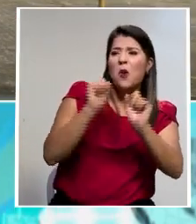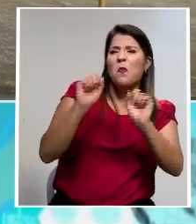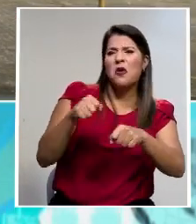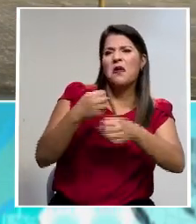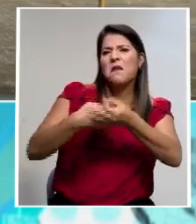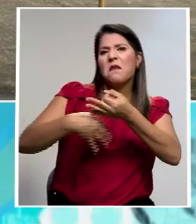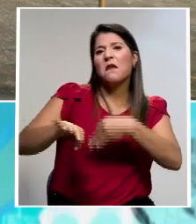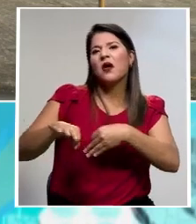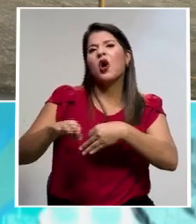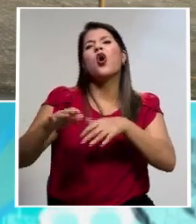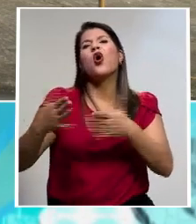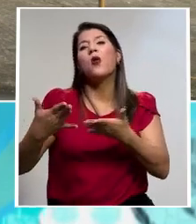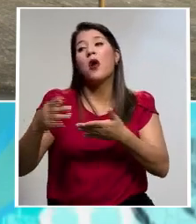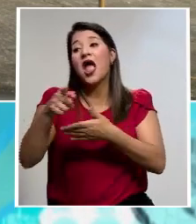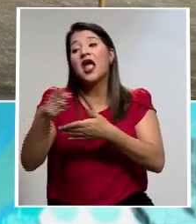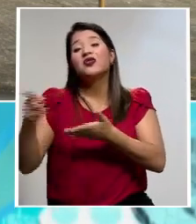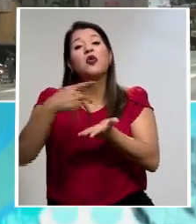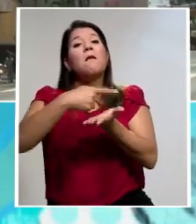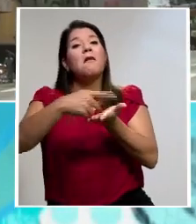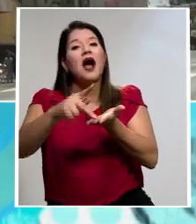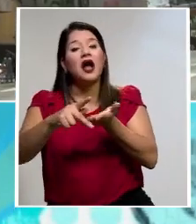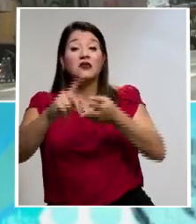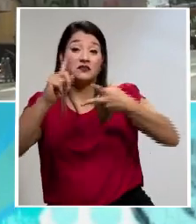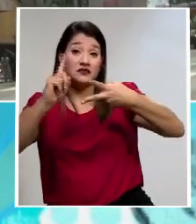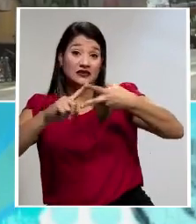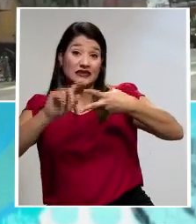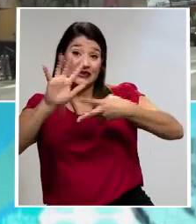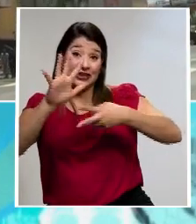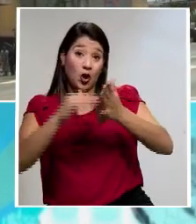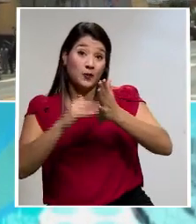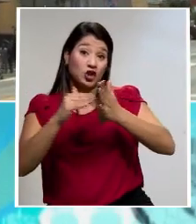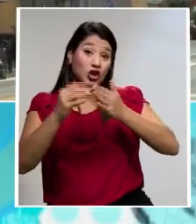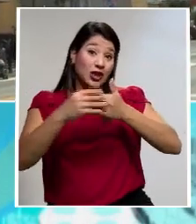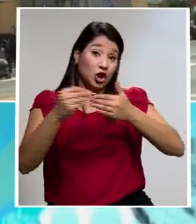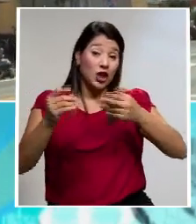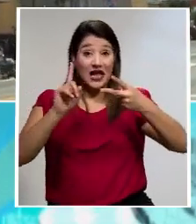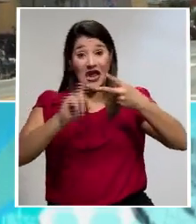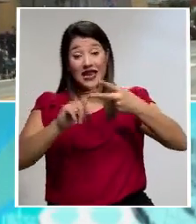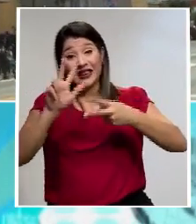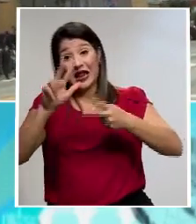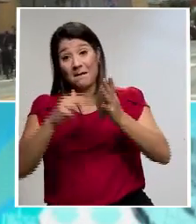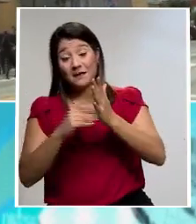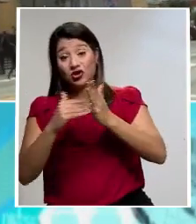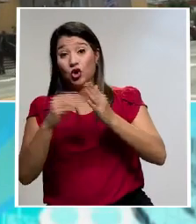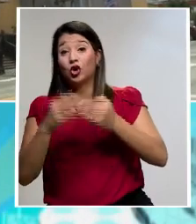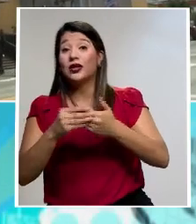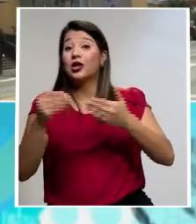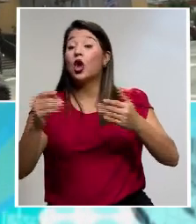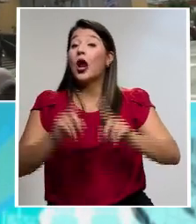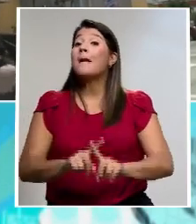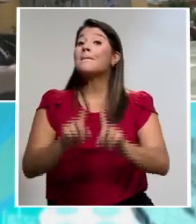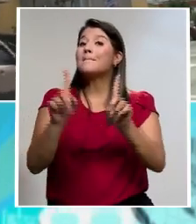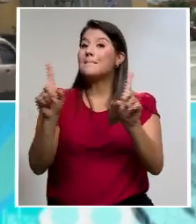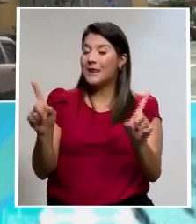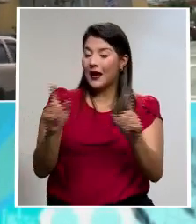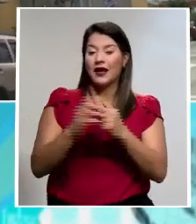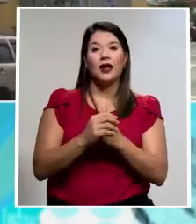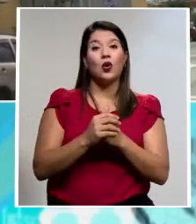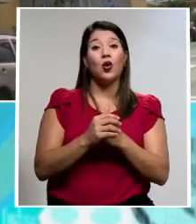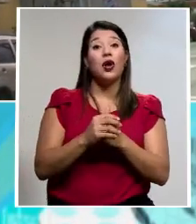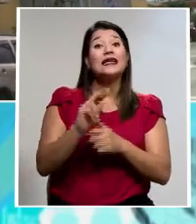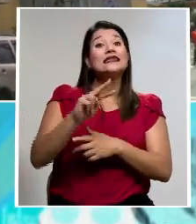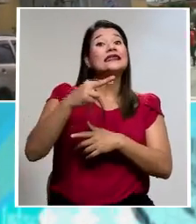5 y 3 millones de dólares. Lo que ocurre es que el juez, que conoce de la apelación y conoce del recurso planteado